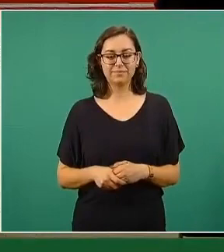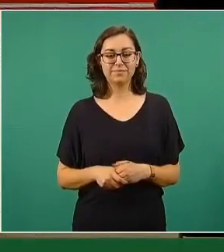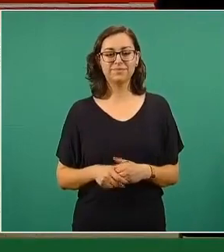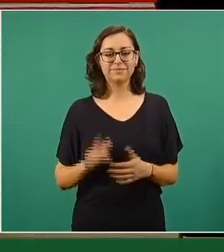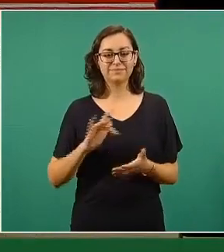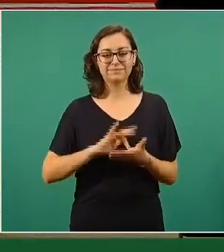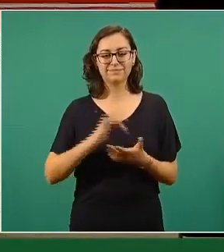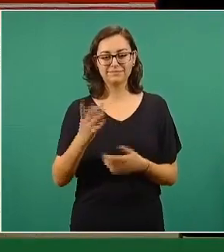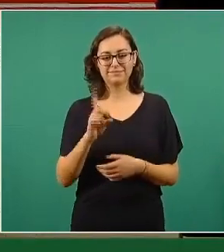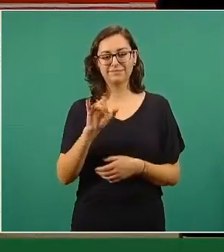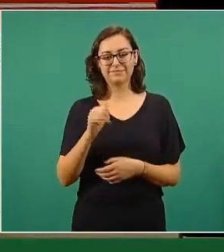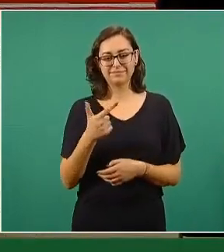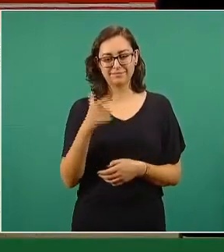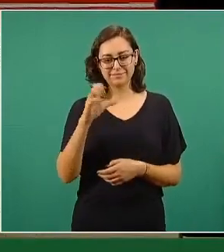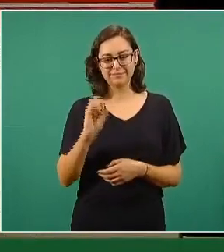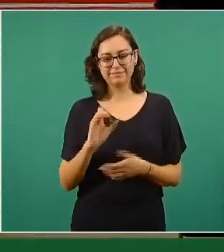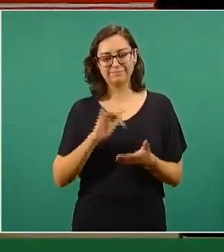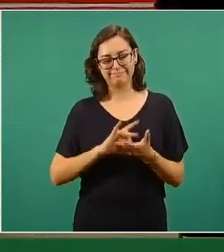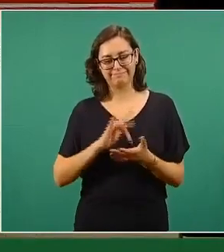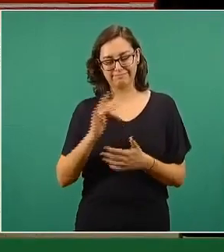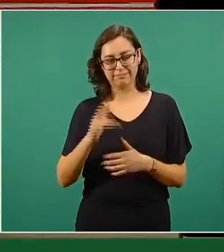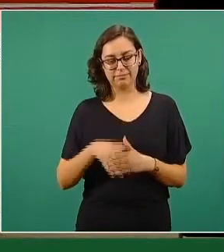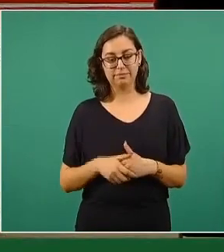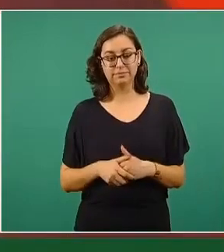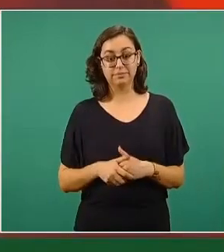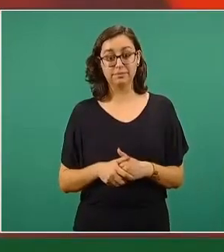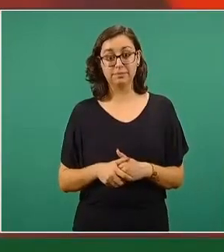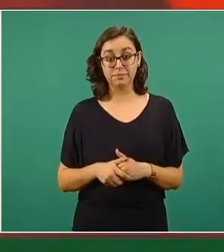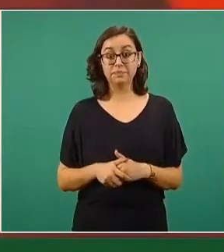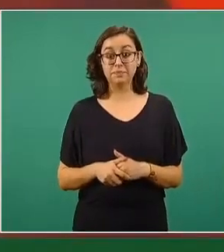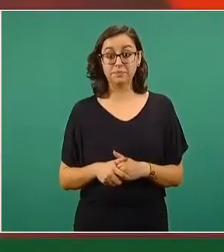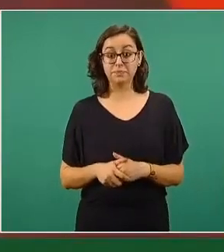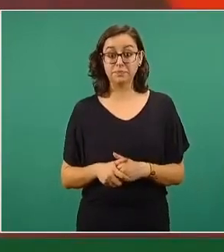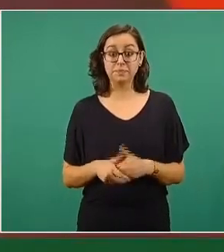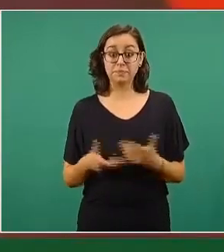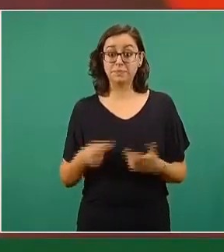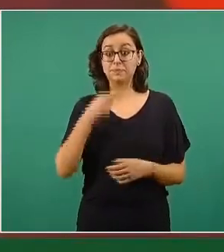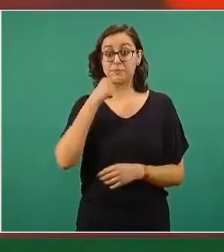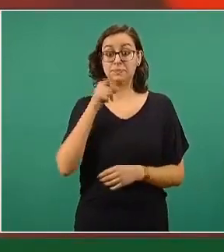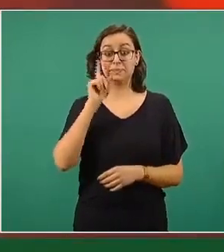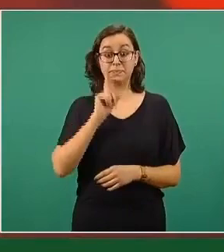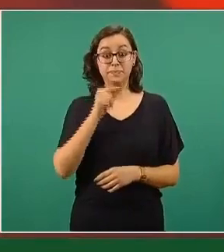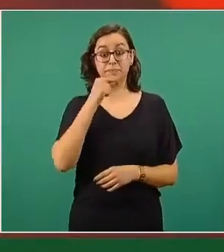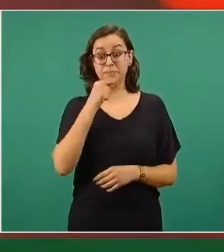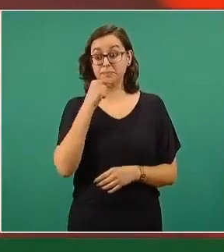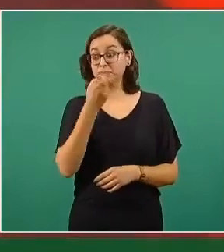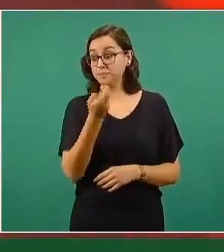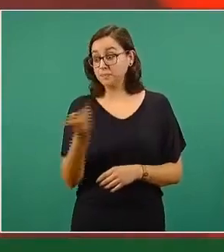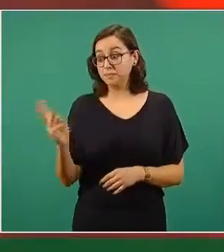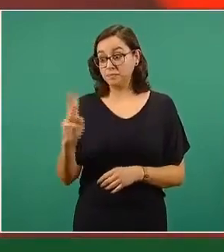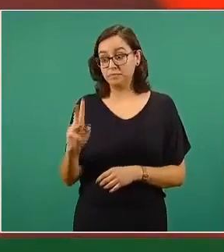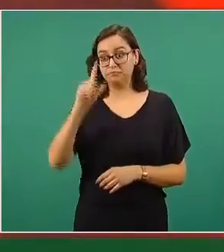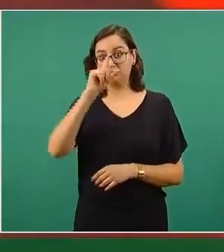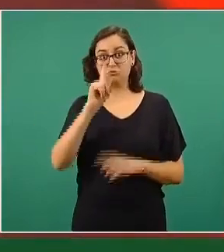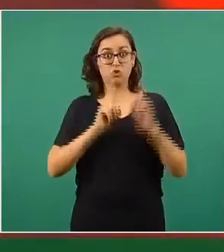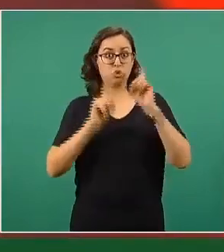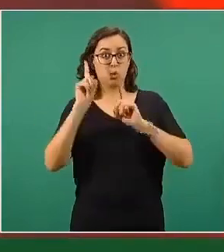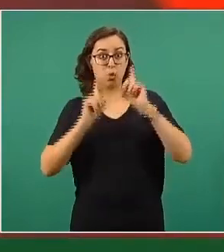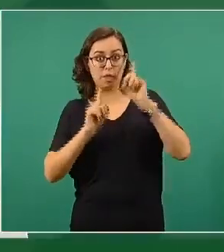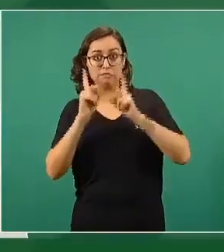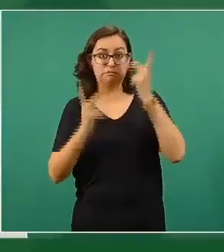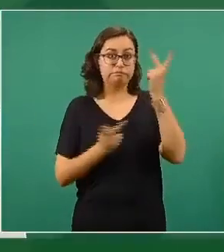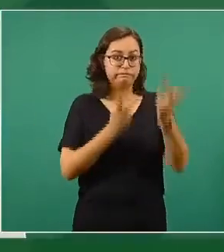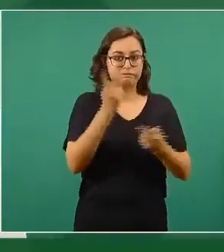Gracias, Diego, gracias por tu pregunta. Es la pregunta que se hacen muchas niñas y muchos niños y nos parece completamente importante